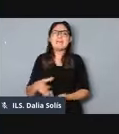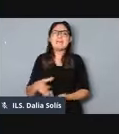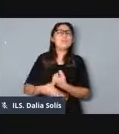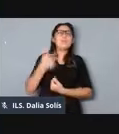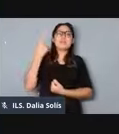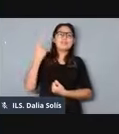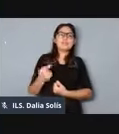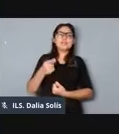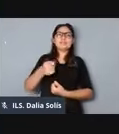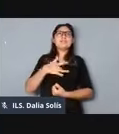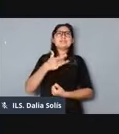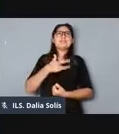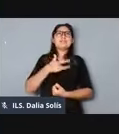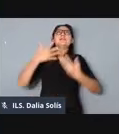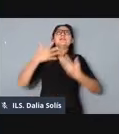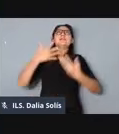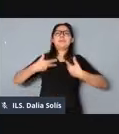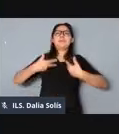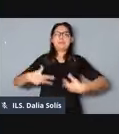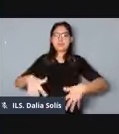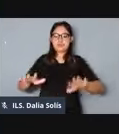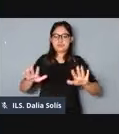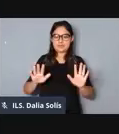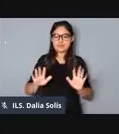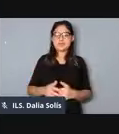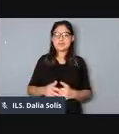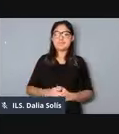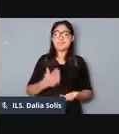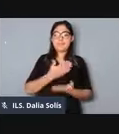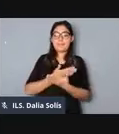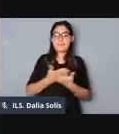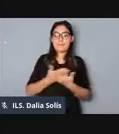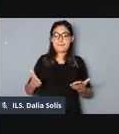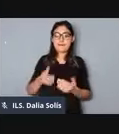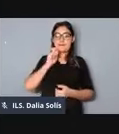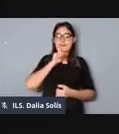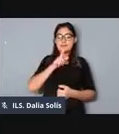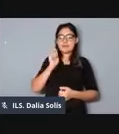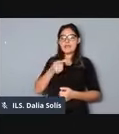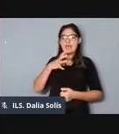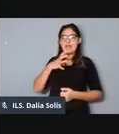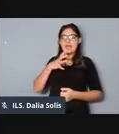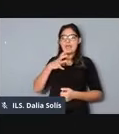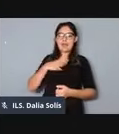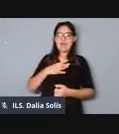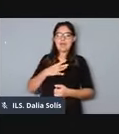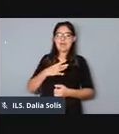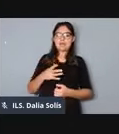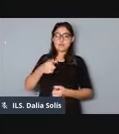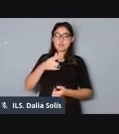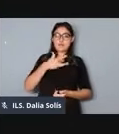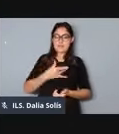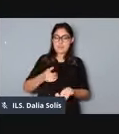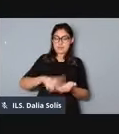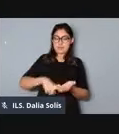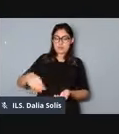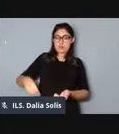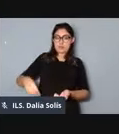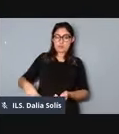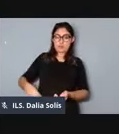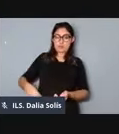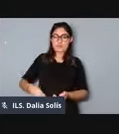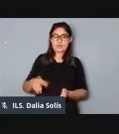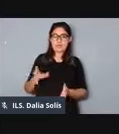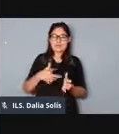La parte más bonita de este sentimiento, de esta emoción o de esta experiencia humana es